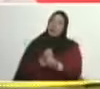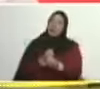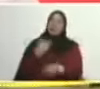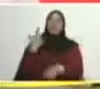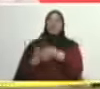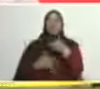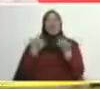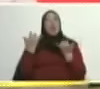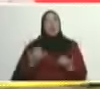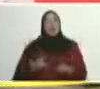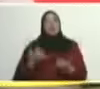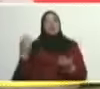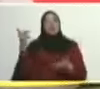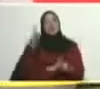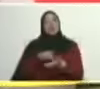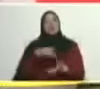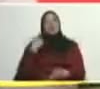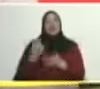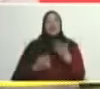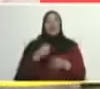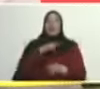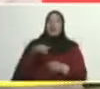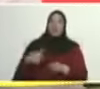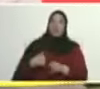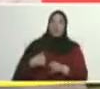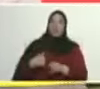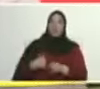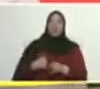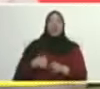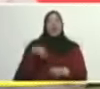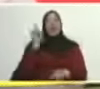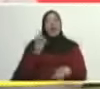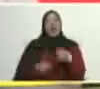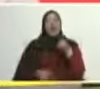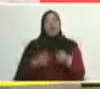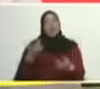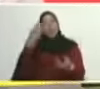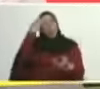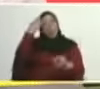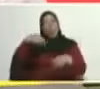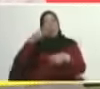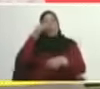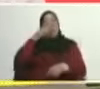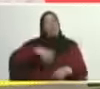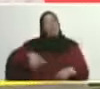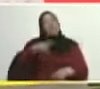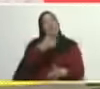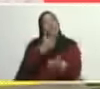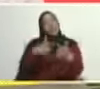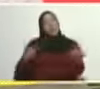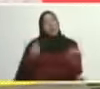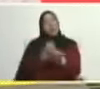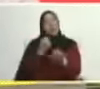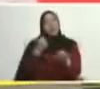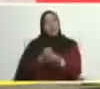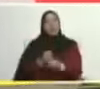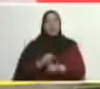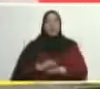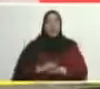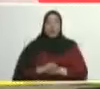todos los refugiados a su tierra. Desde esta tribuna de pueblos libres, independientes y